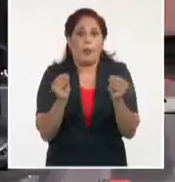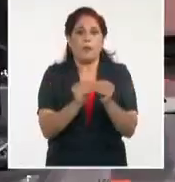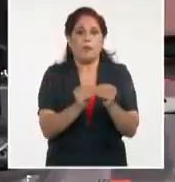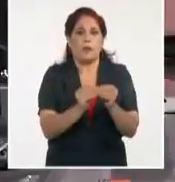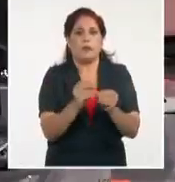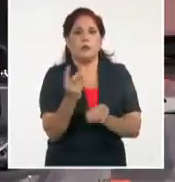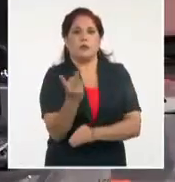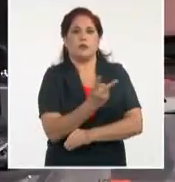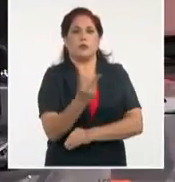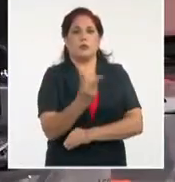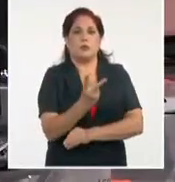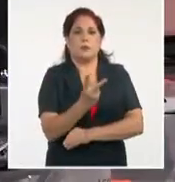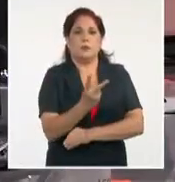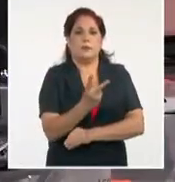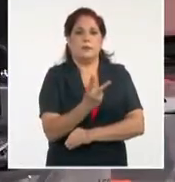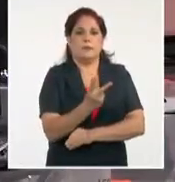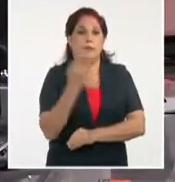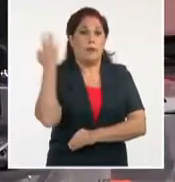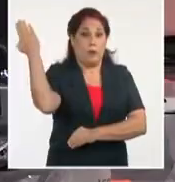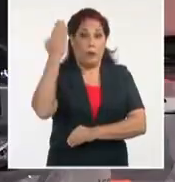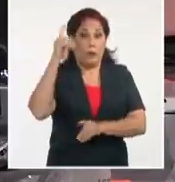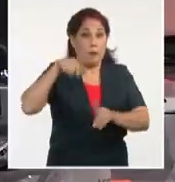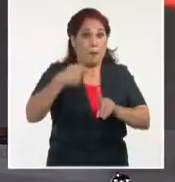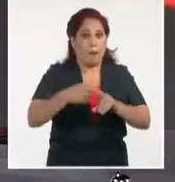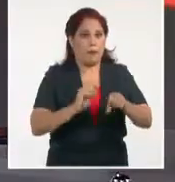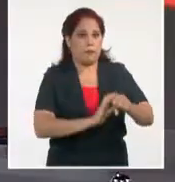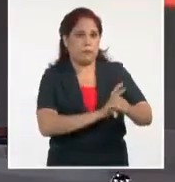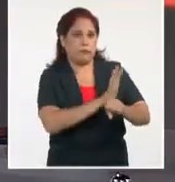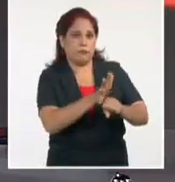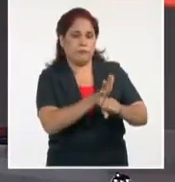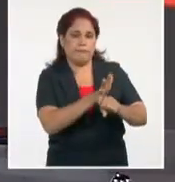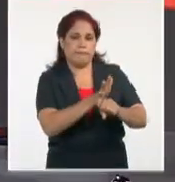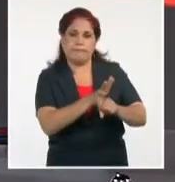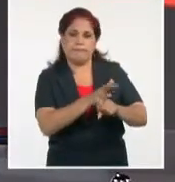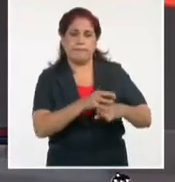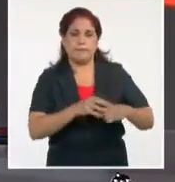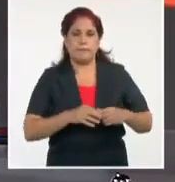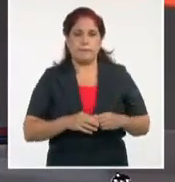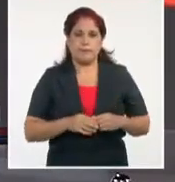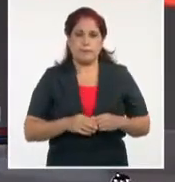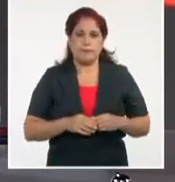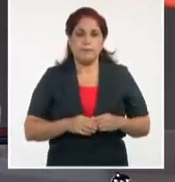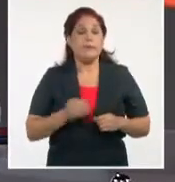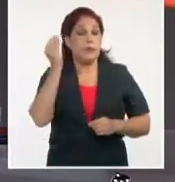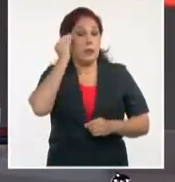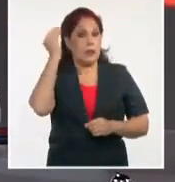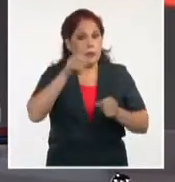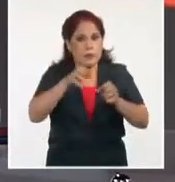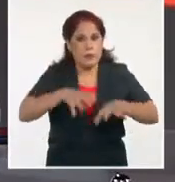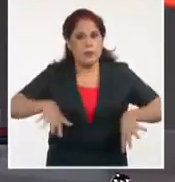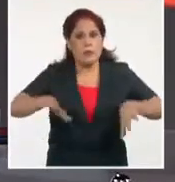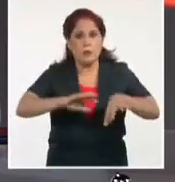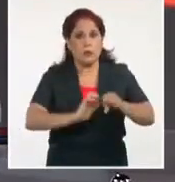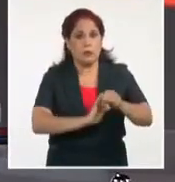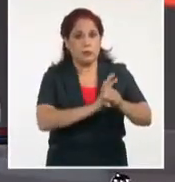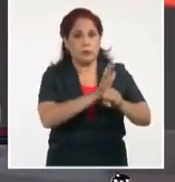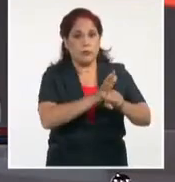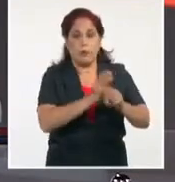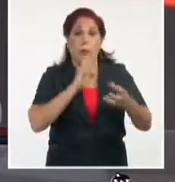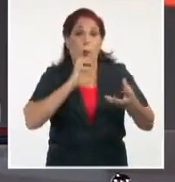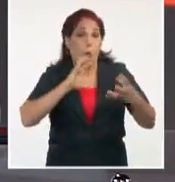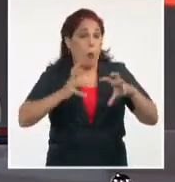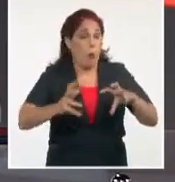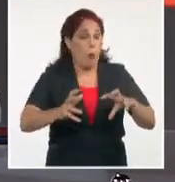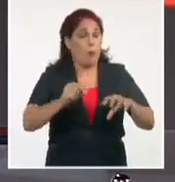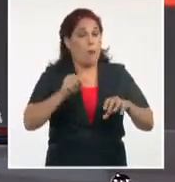coincidencia de esta tormenta tropical, de la situación epidemiológica, la más compleja que hemos